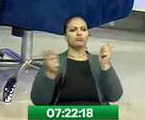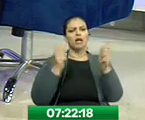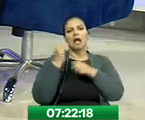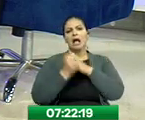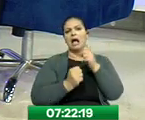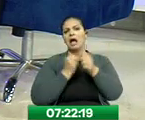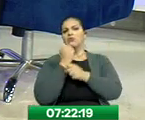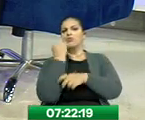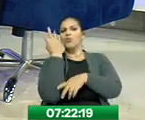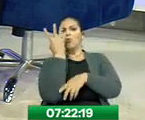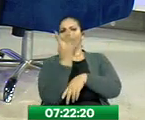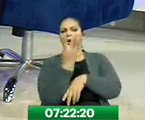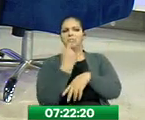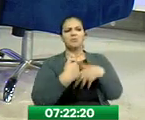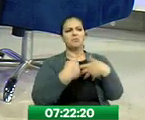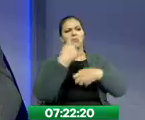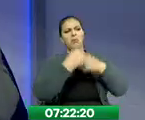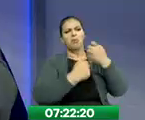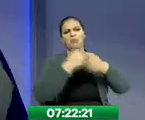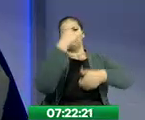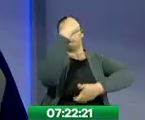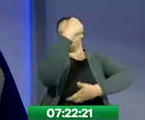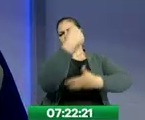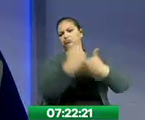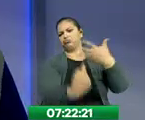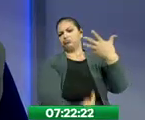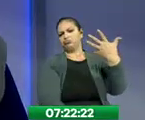en la primera semana y en el primer mes. Y se